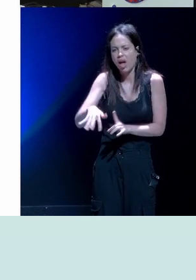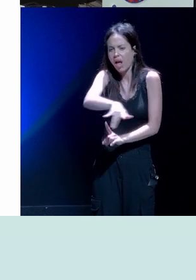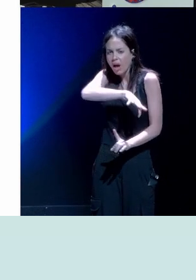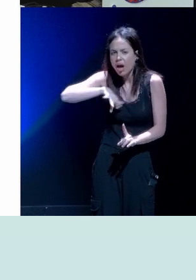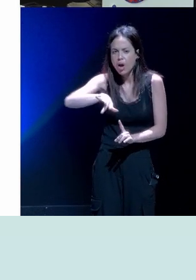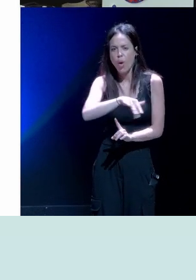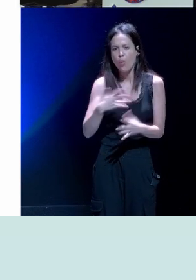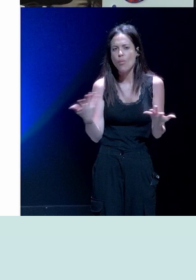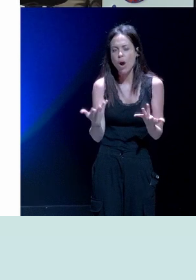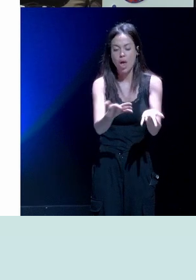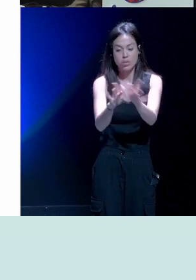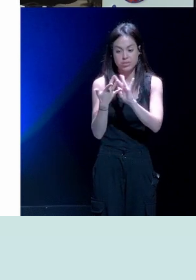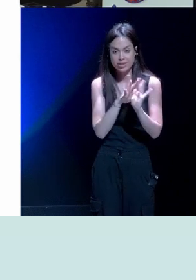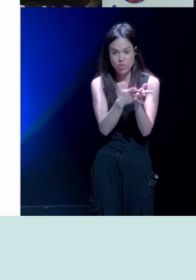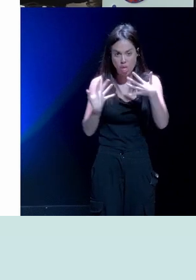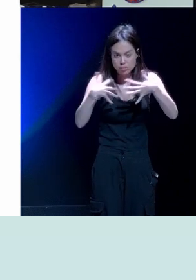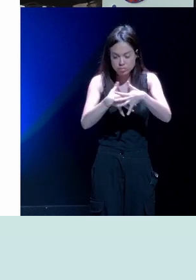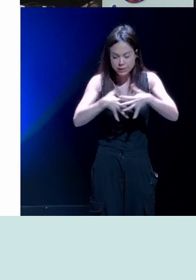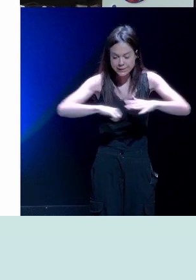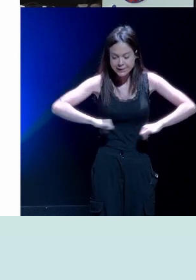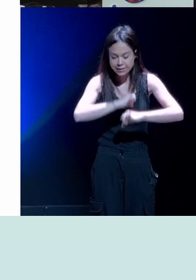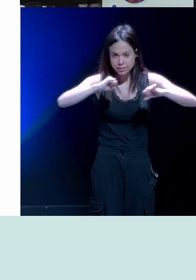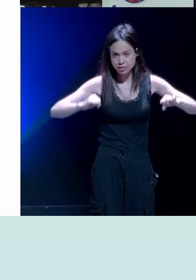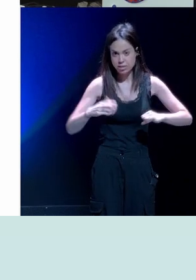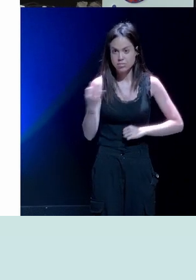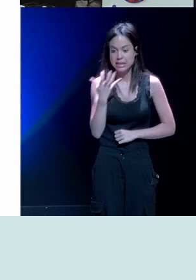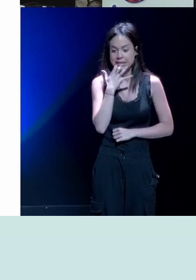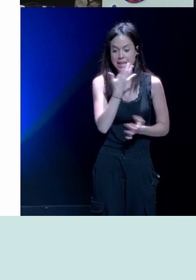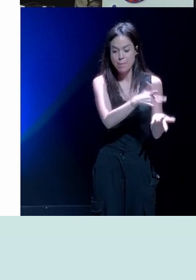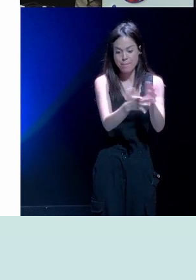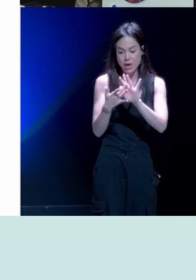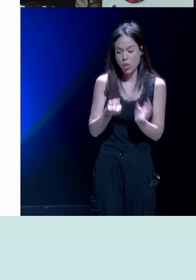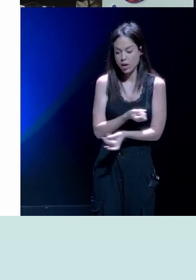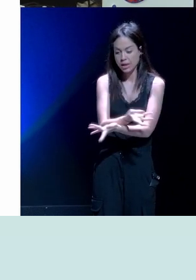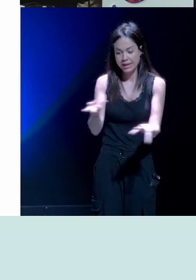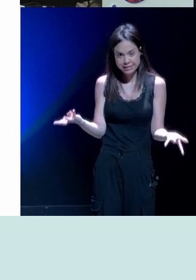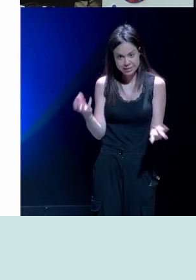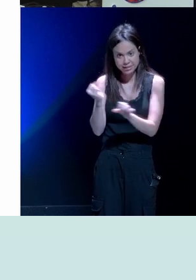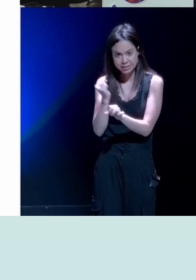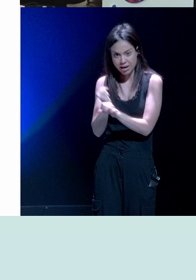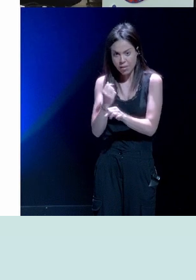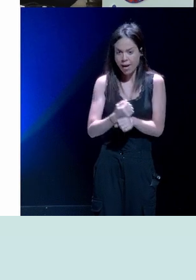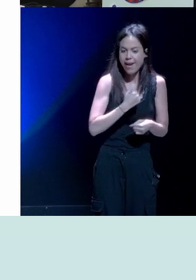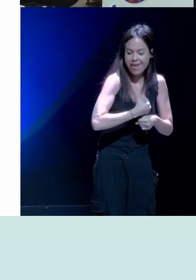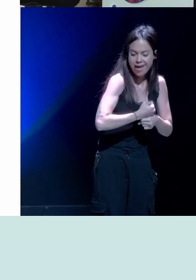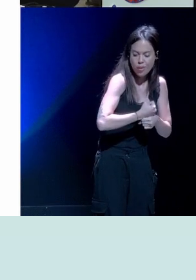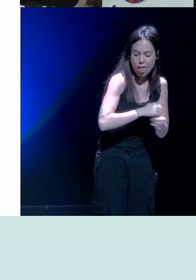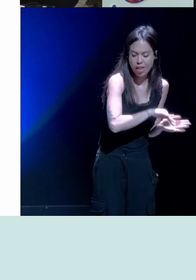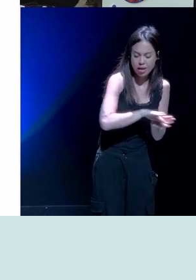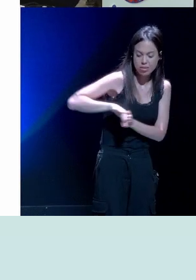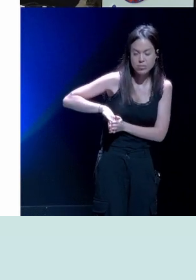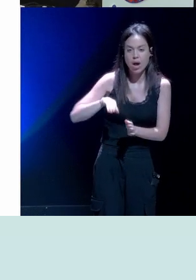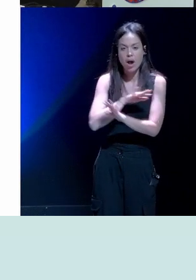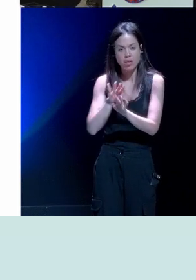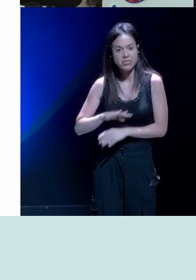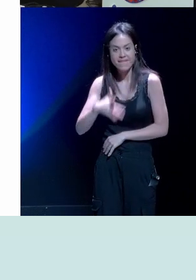tejido de los vínculos sociales. Por tanto, trabajando en otros vínculos, aparte del laboral, acabamos generalmente encontrándole